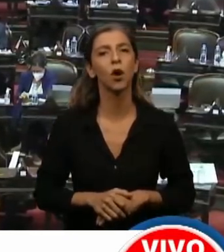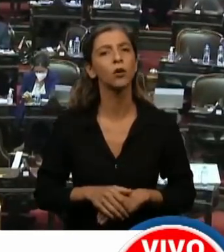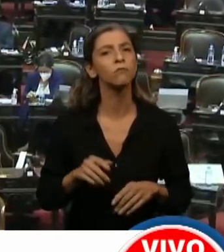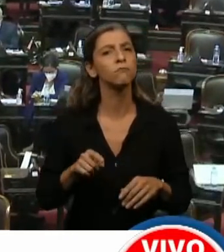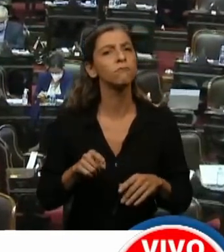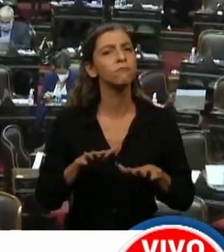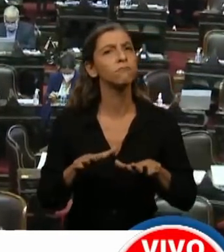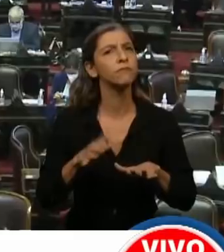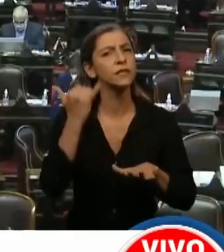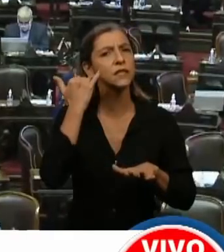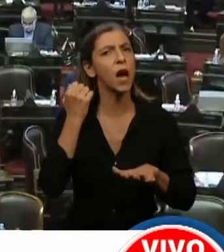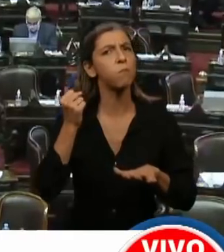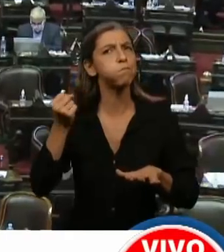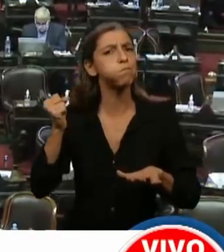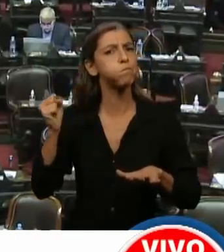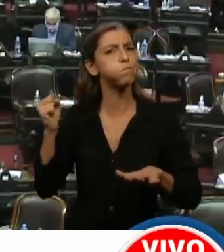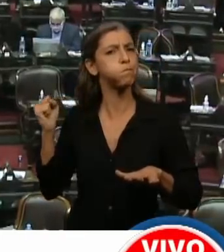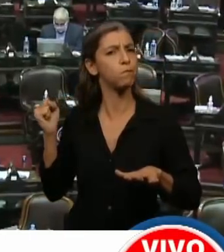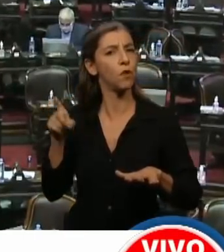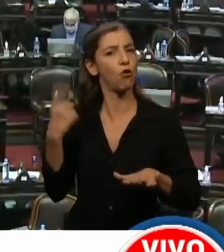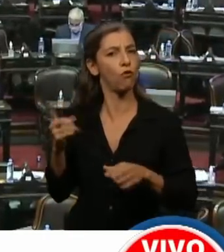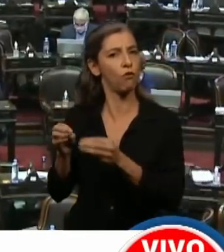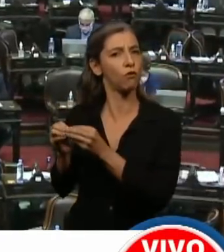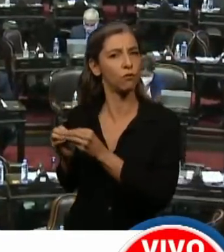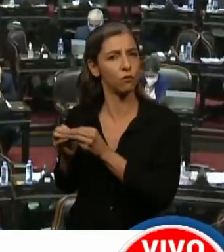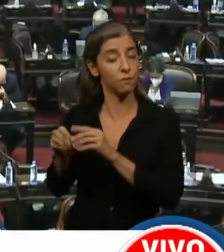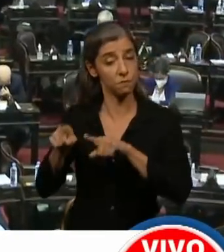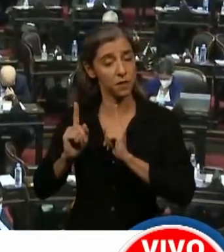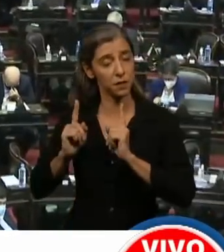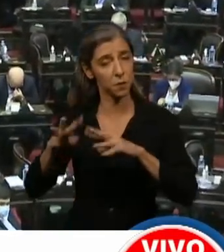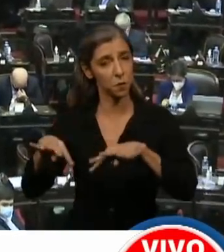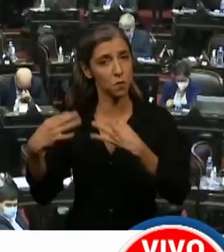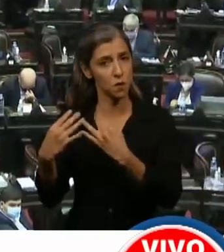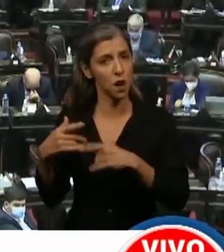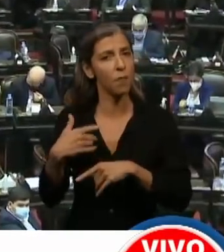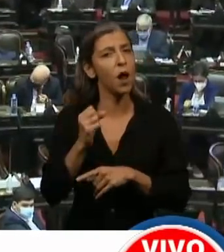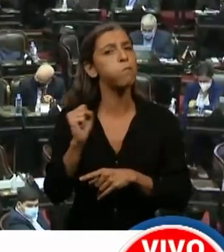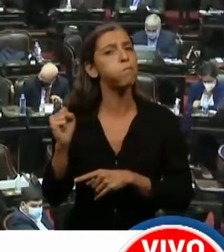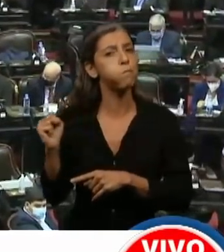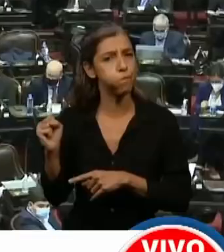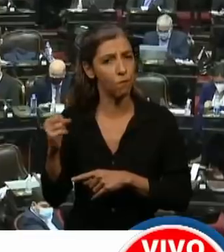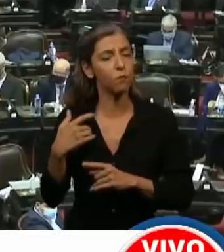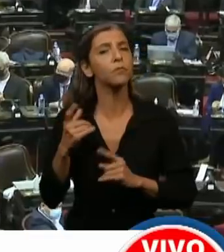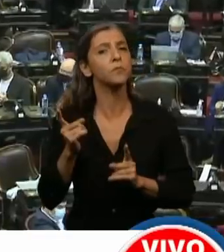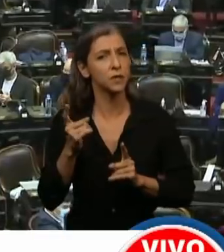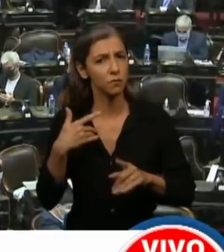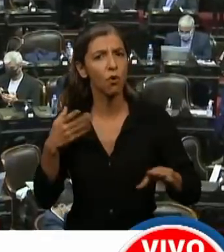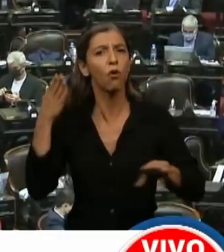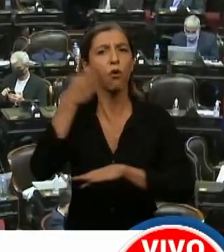situaciones similares de colegas de esta Cámara en visitas en la propia